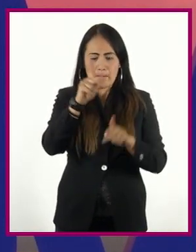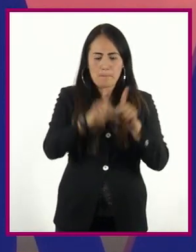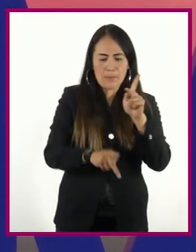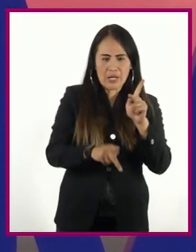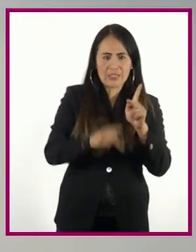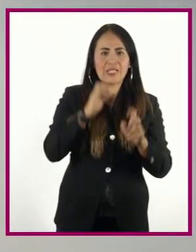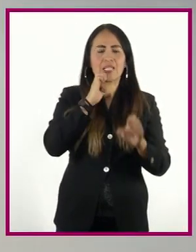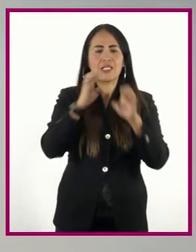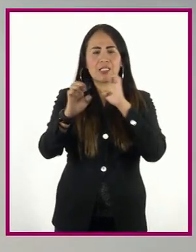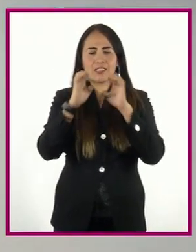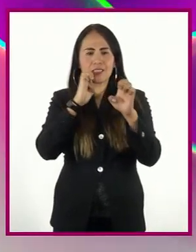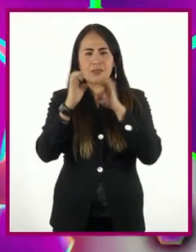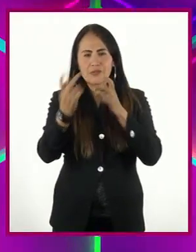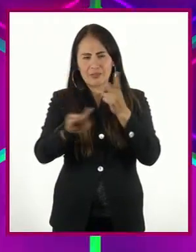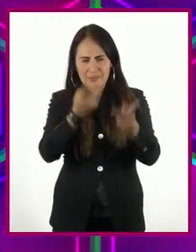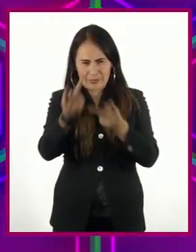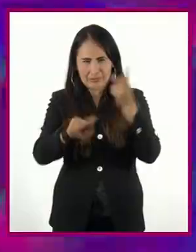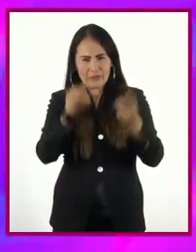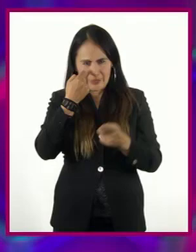de entrevista.